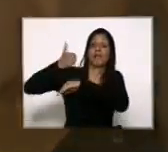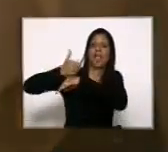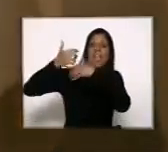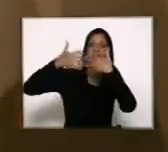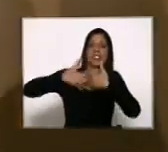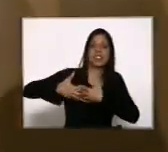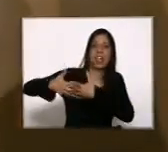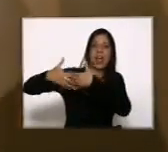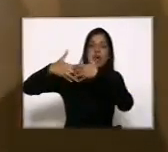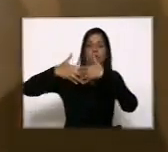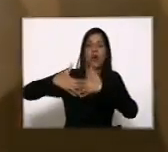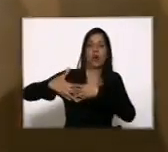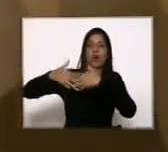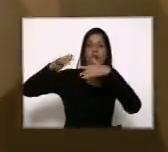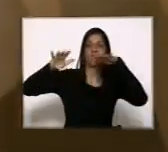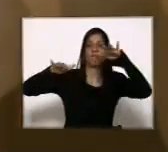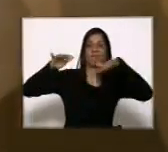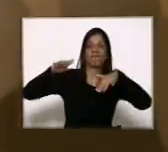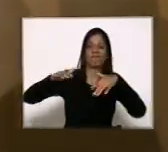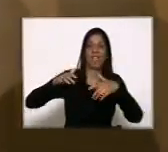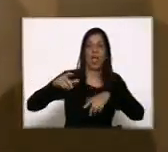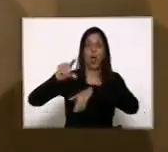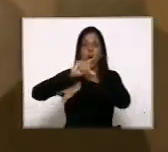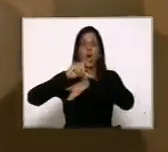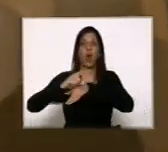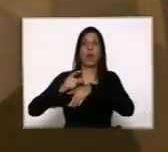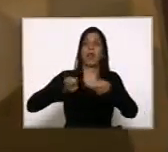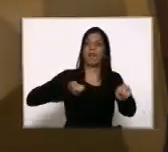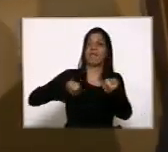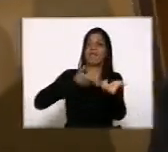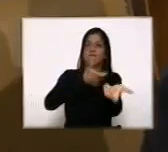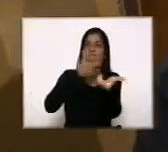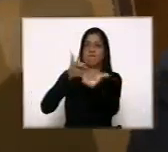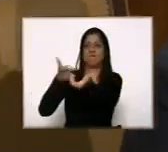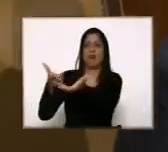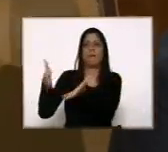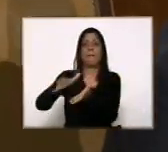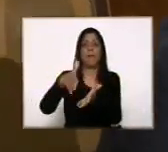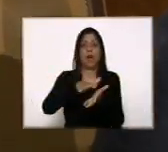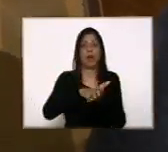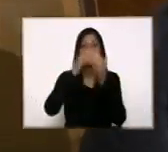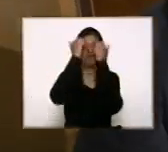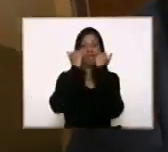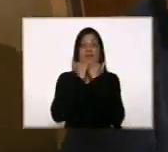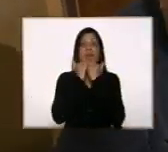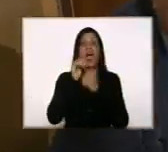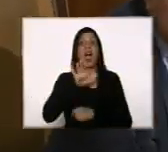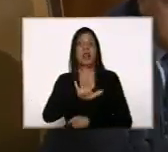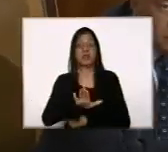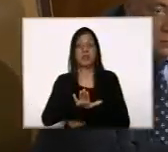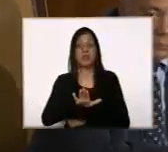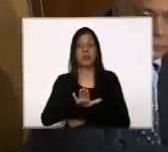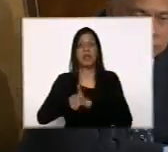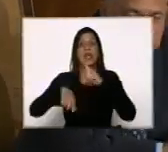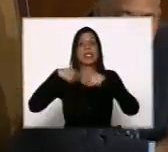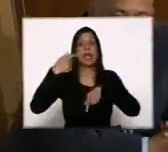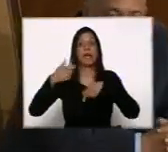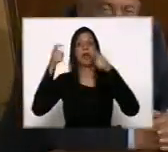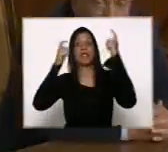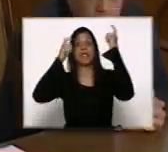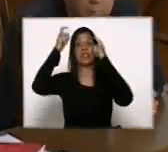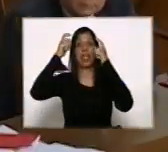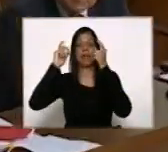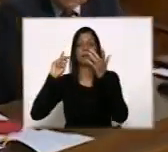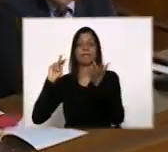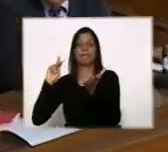que ejerció el terrorismo de Estado desde todas sus instancias, fue finalmente roto con la